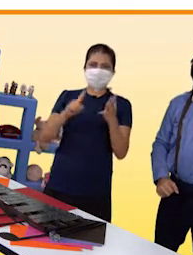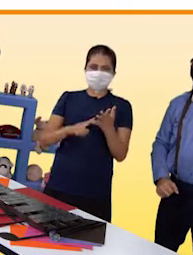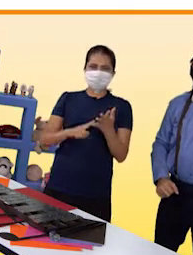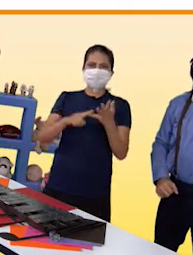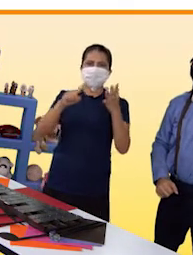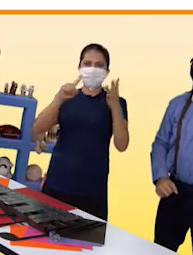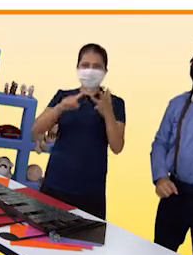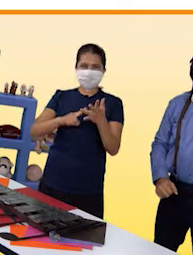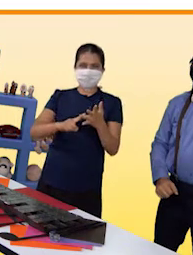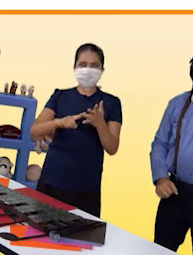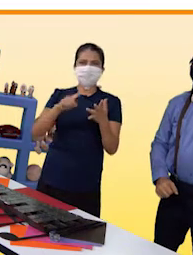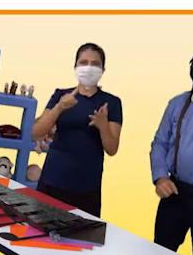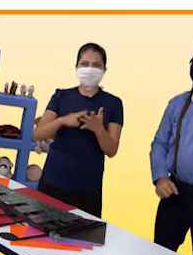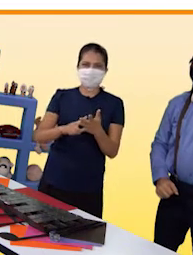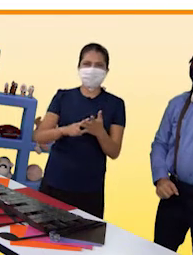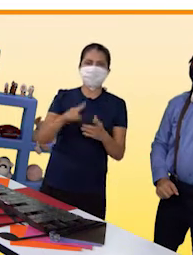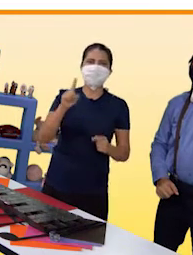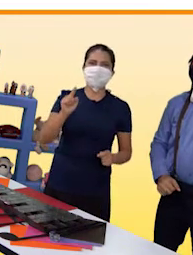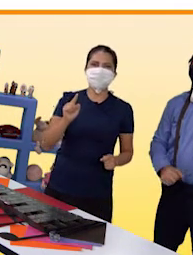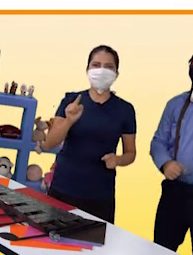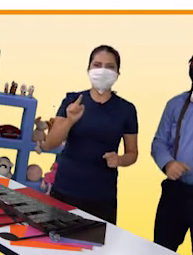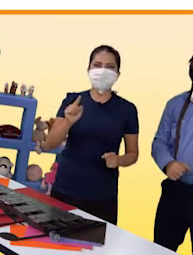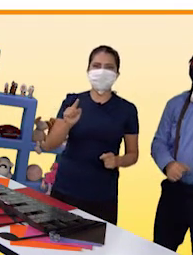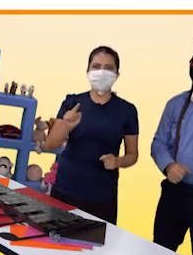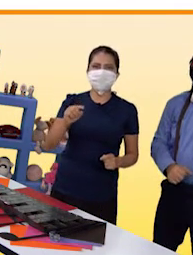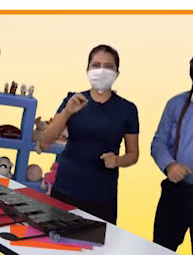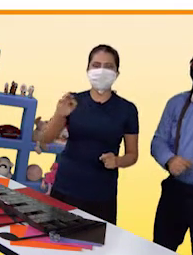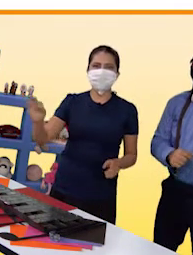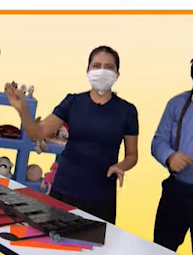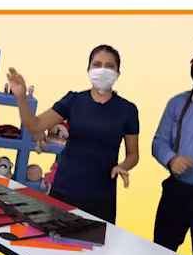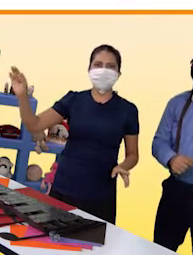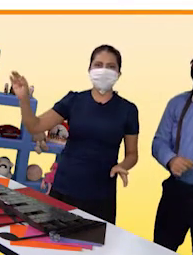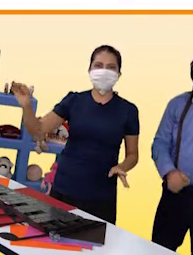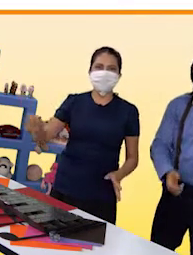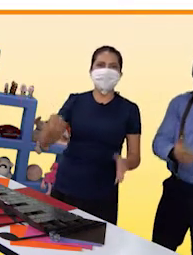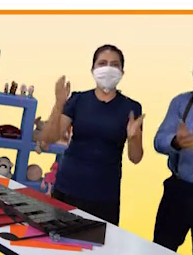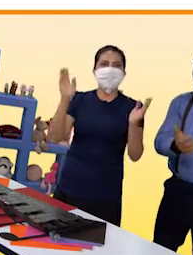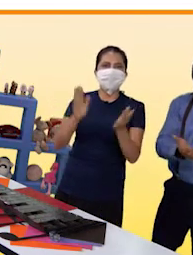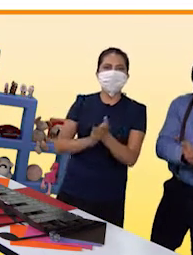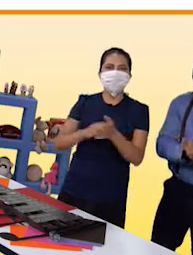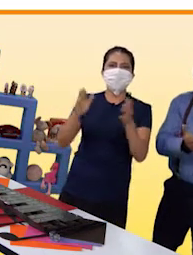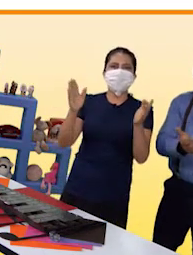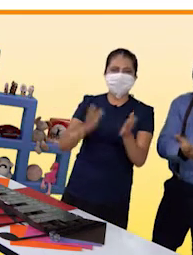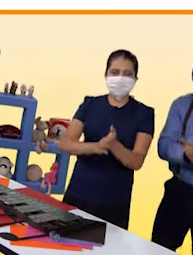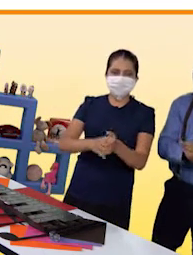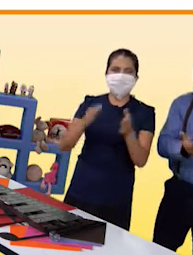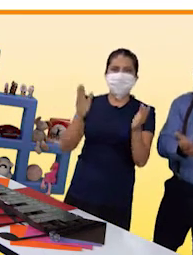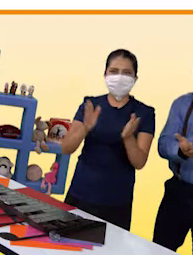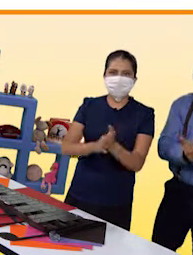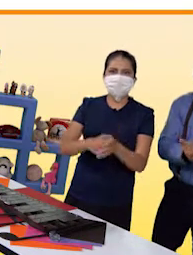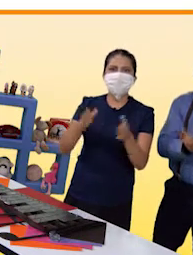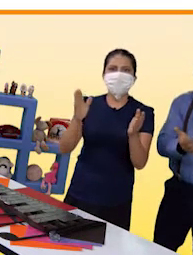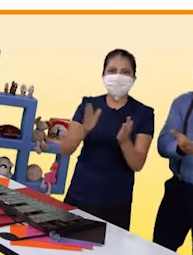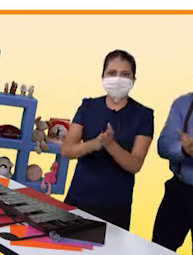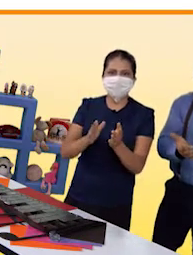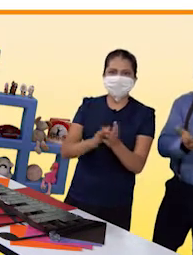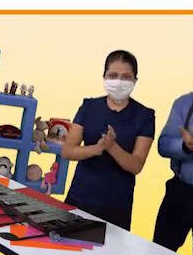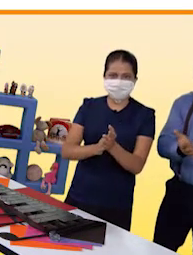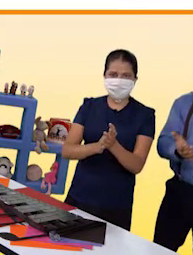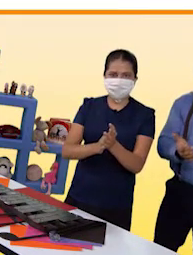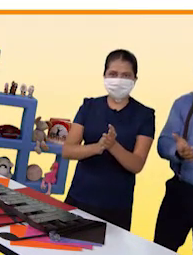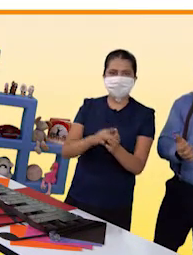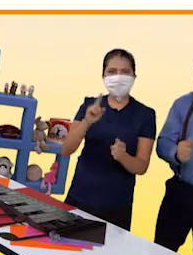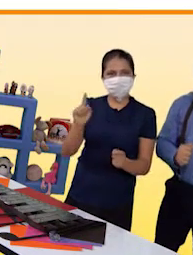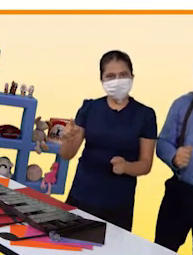notas do, re y mi. Primer compás. 3 y do, re, do, mi,